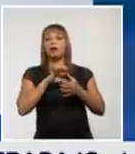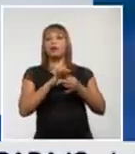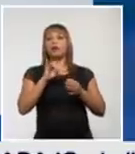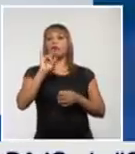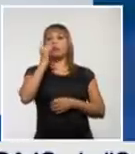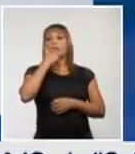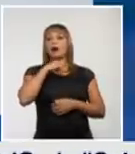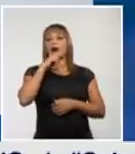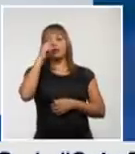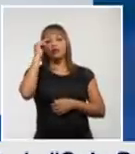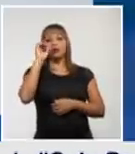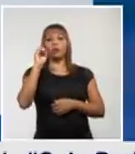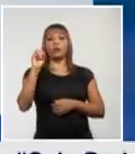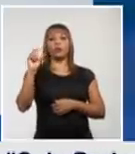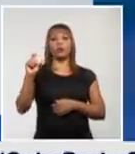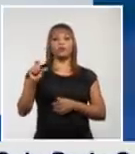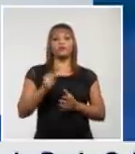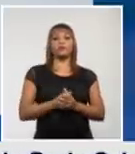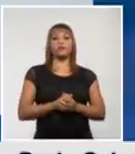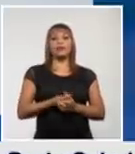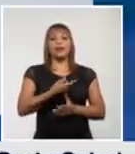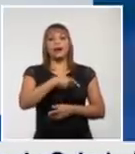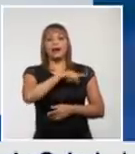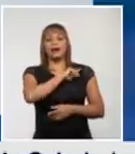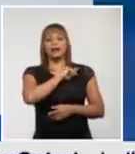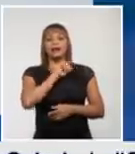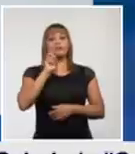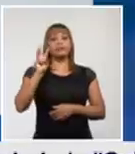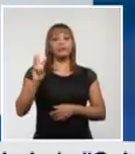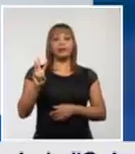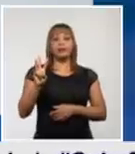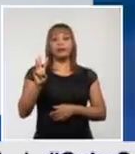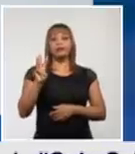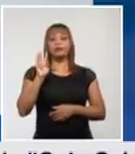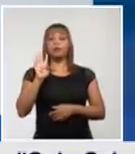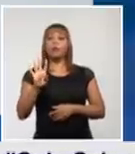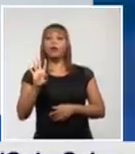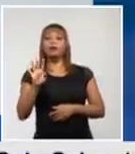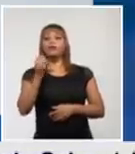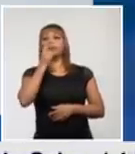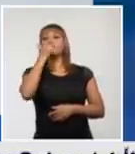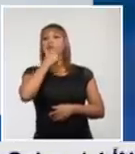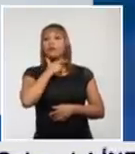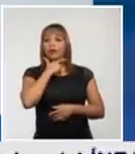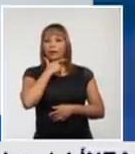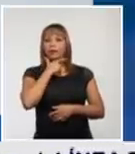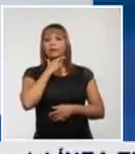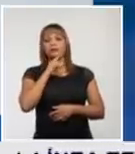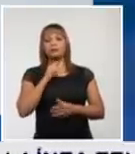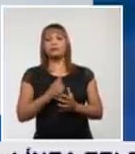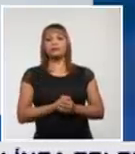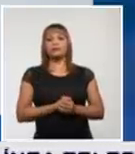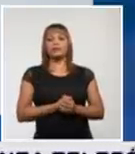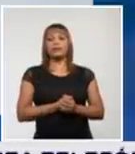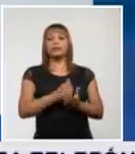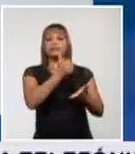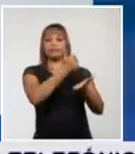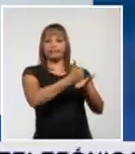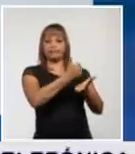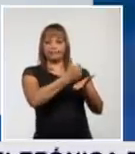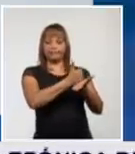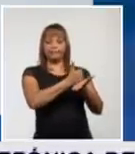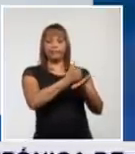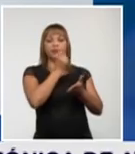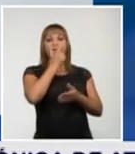casos diagnosticados ayer en la provincia de Ciego de Ávila pertenecen al municipio cabecera,